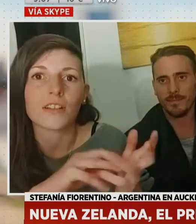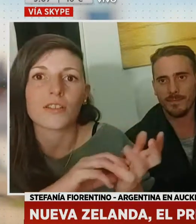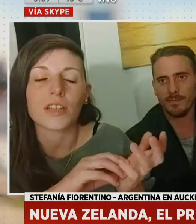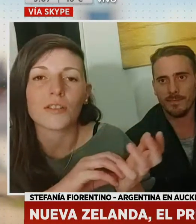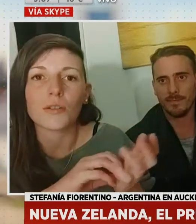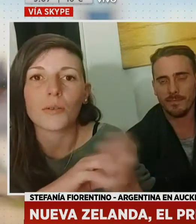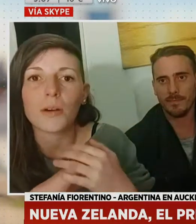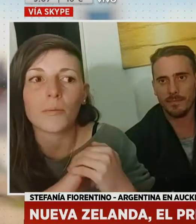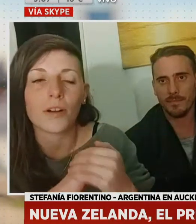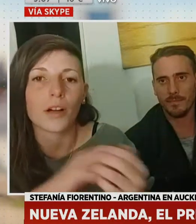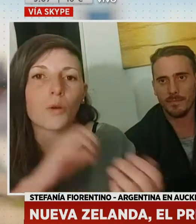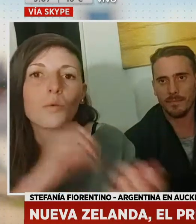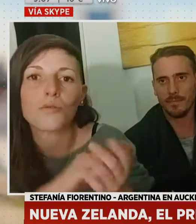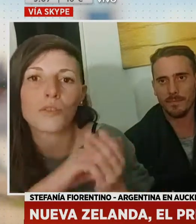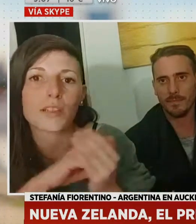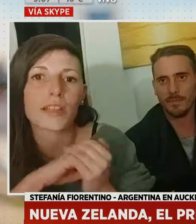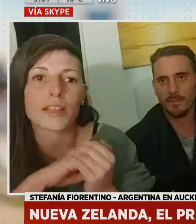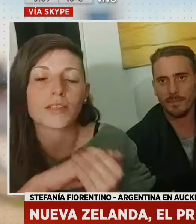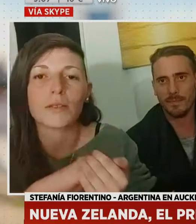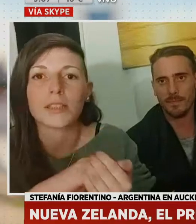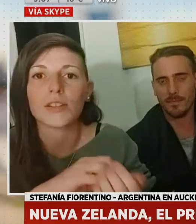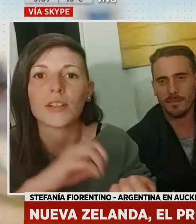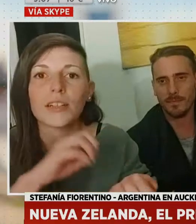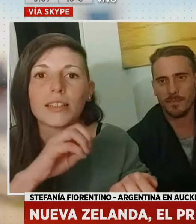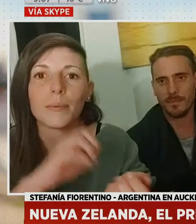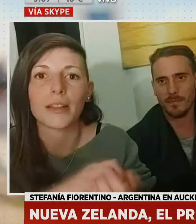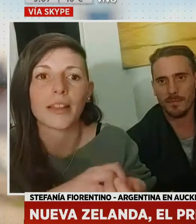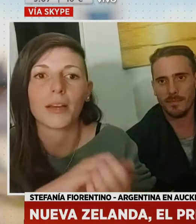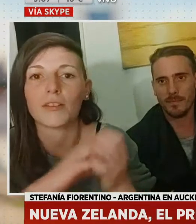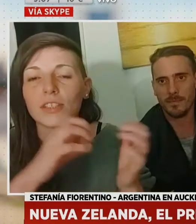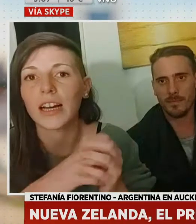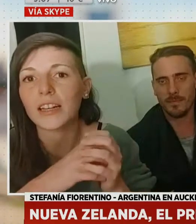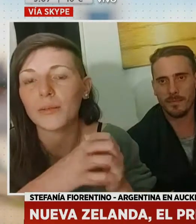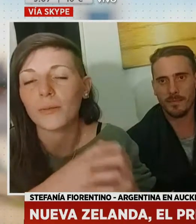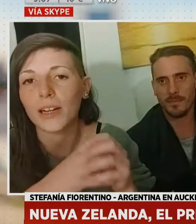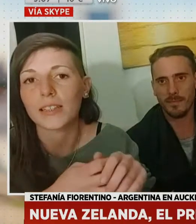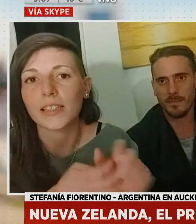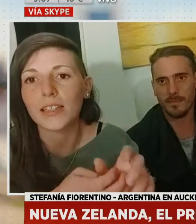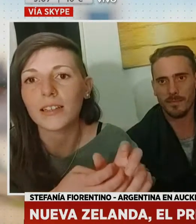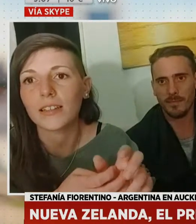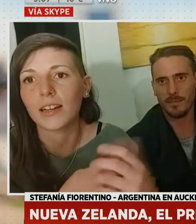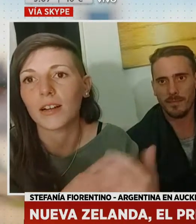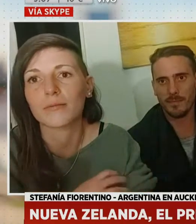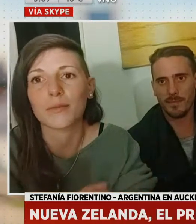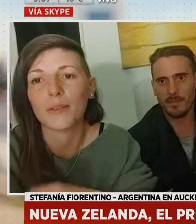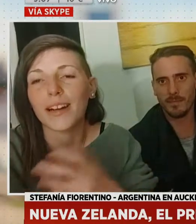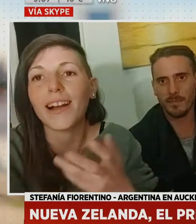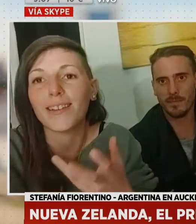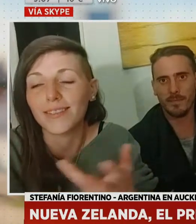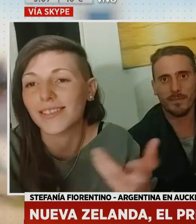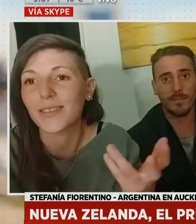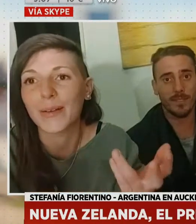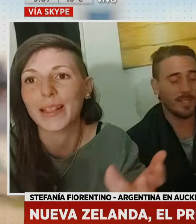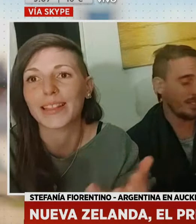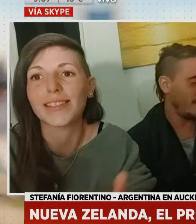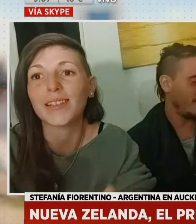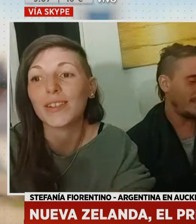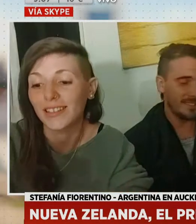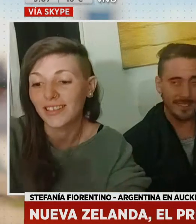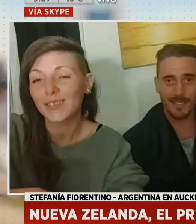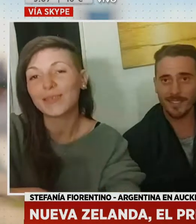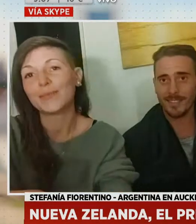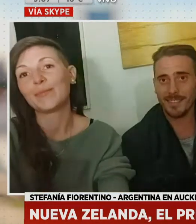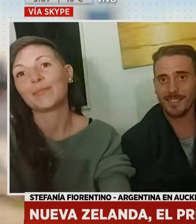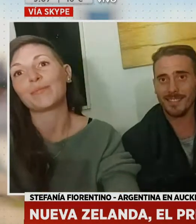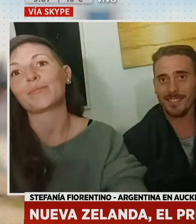aparte recorriendo tantos lugares, como que justo esta situación, esta pandemia, nos agarra en un lugar así, es un regalo, no sé, una